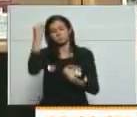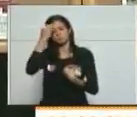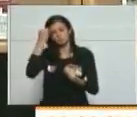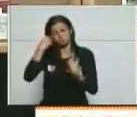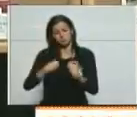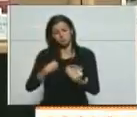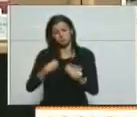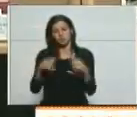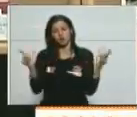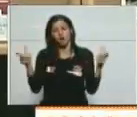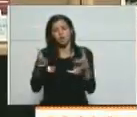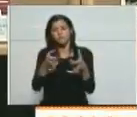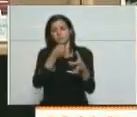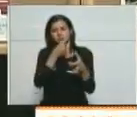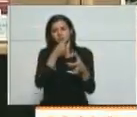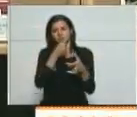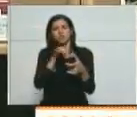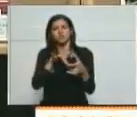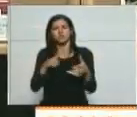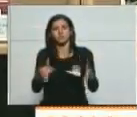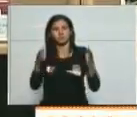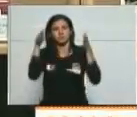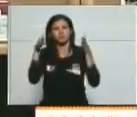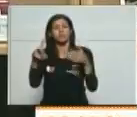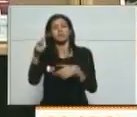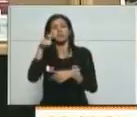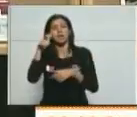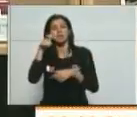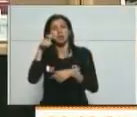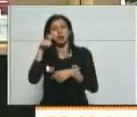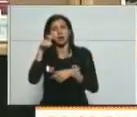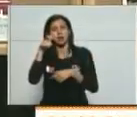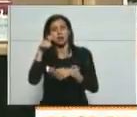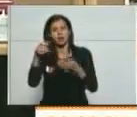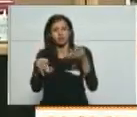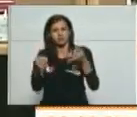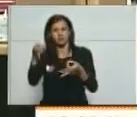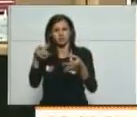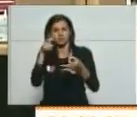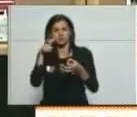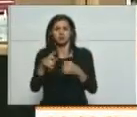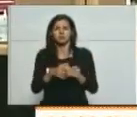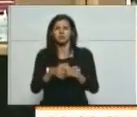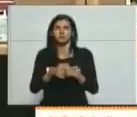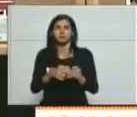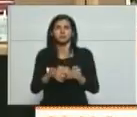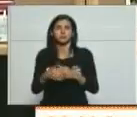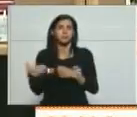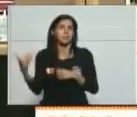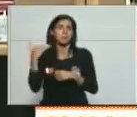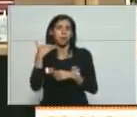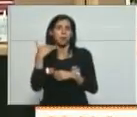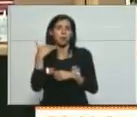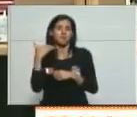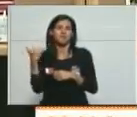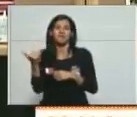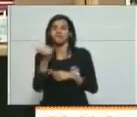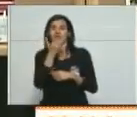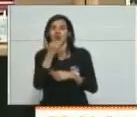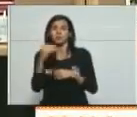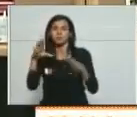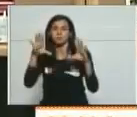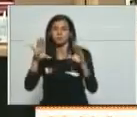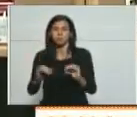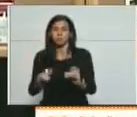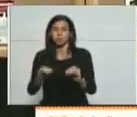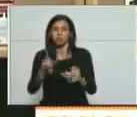que la rueda de prensa iba a ser en la fiscalía. Hubo una falla eléctrica en el centro de Caracas que afectó a